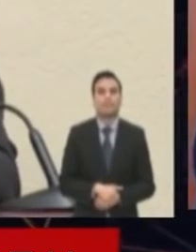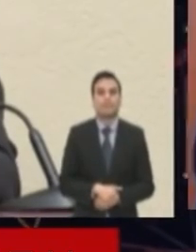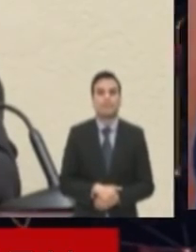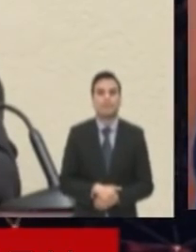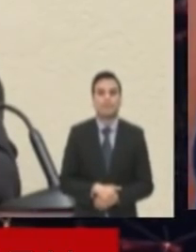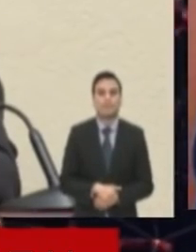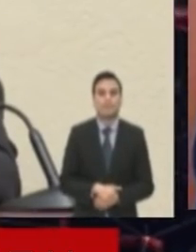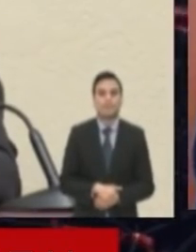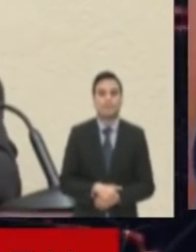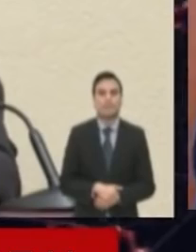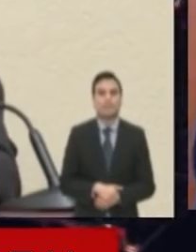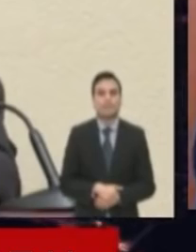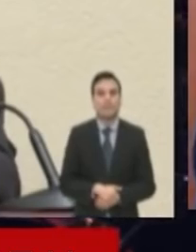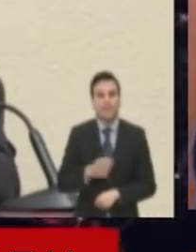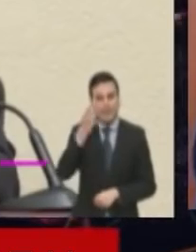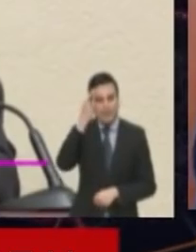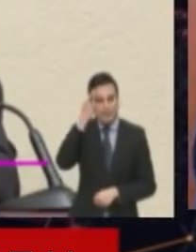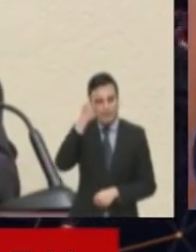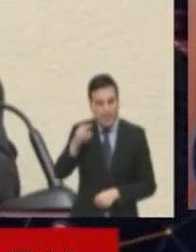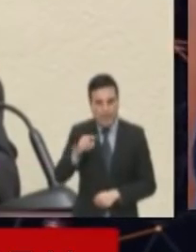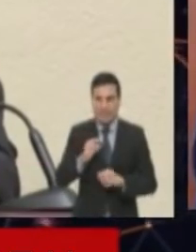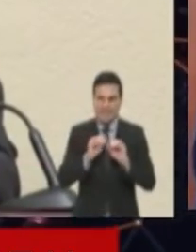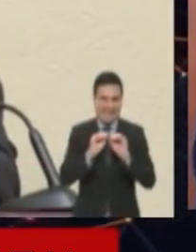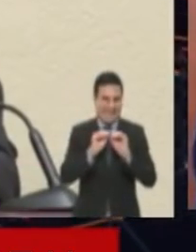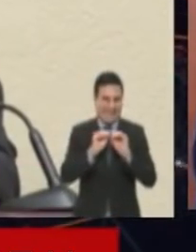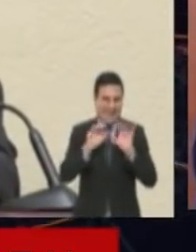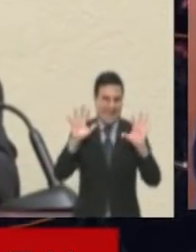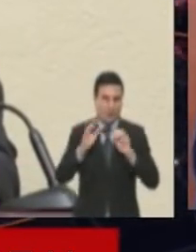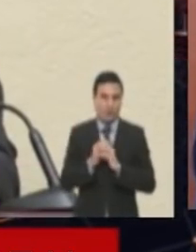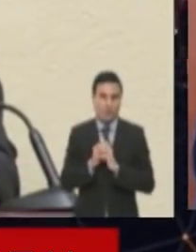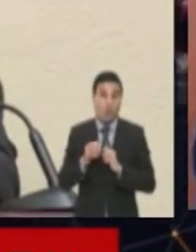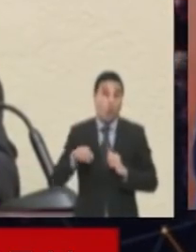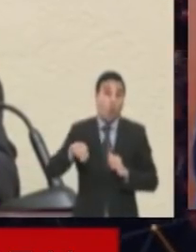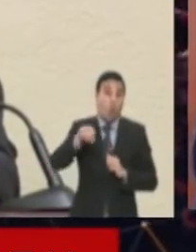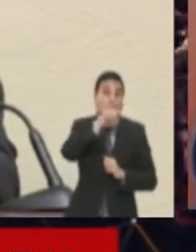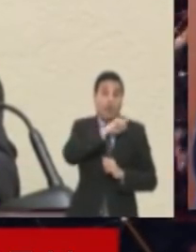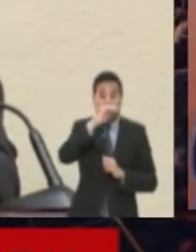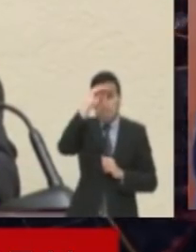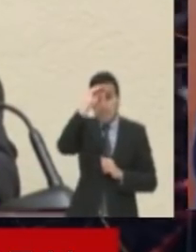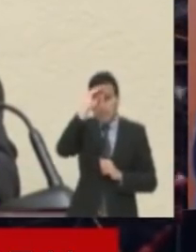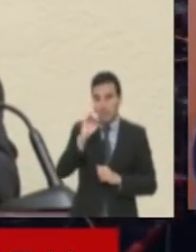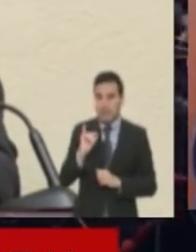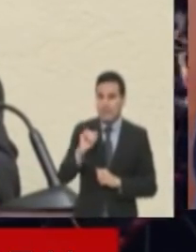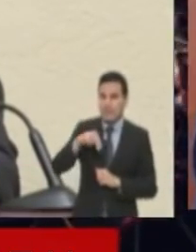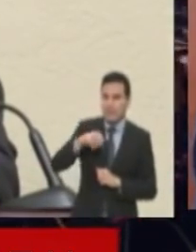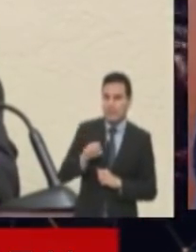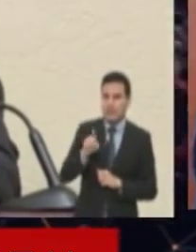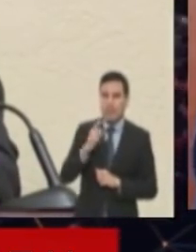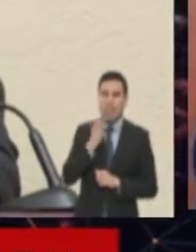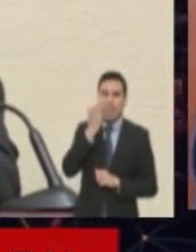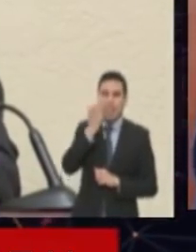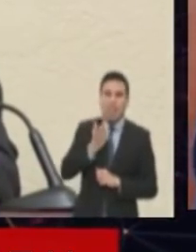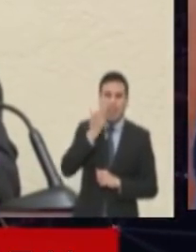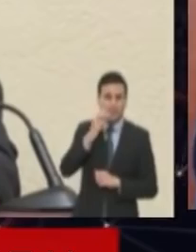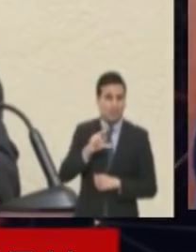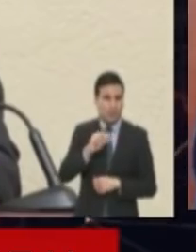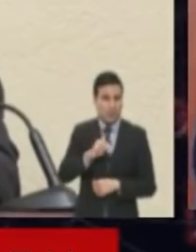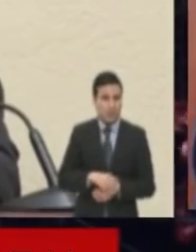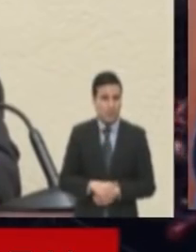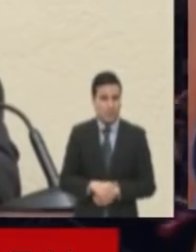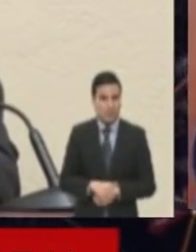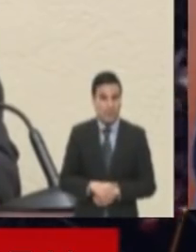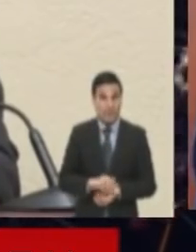soluciones y también hacer un esfuerzo en Hacienda, quizá no sea como tú dijiste hace un